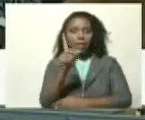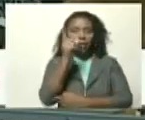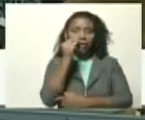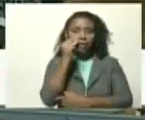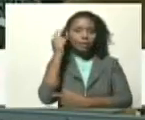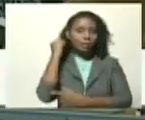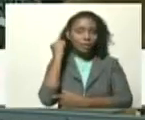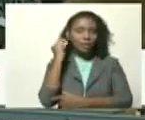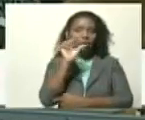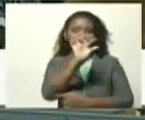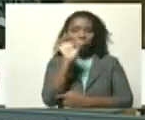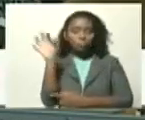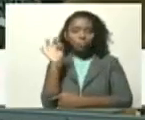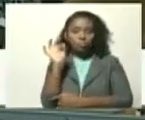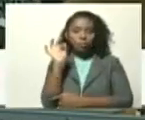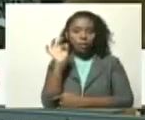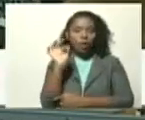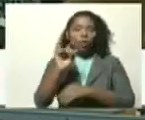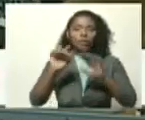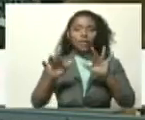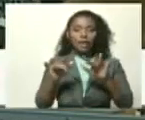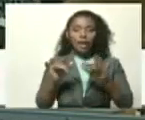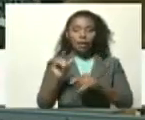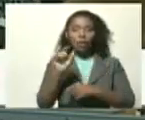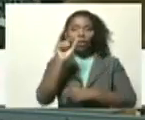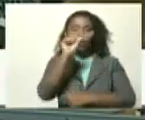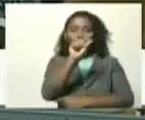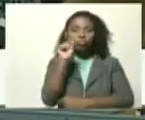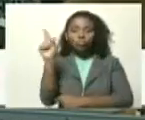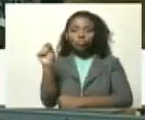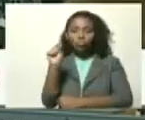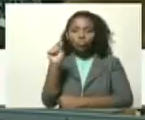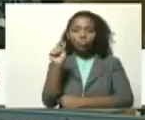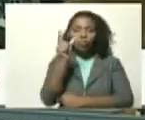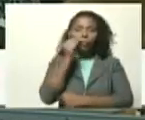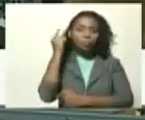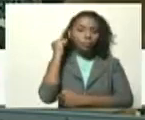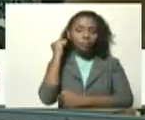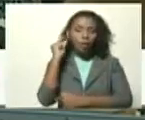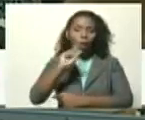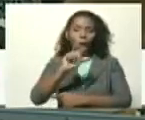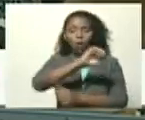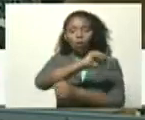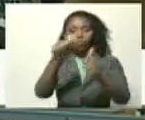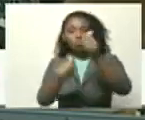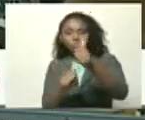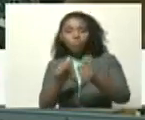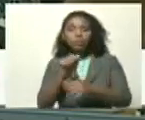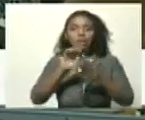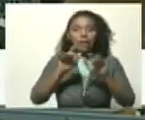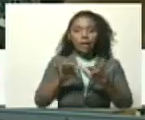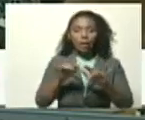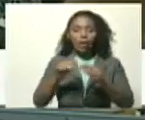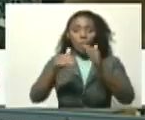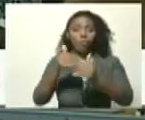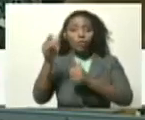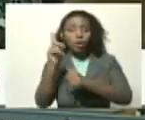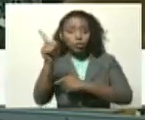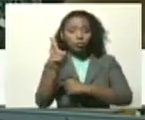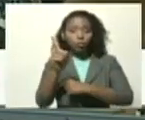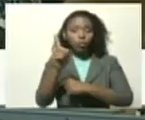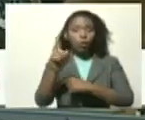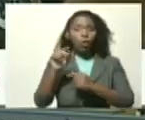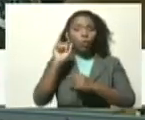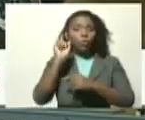vicepresidentas, un secretario o secretaria y un subsecretario o subsecretaria, fuera de su seno por